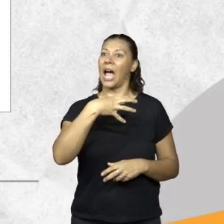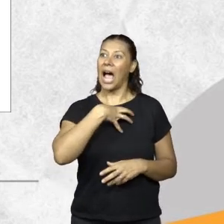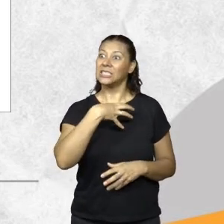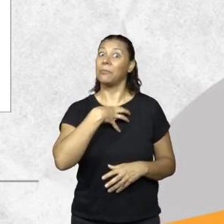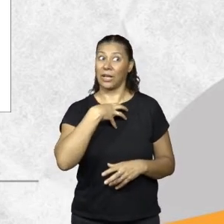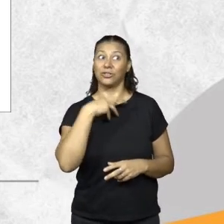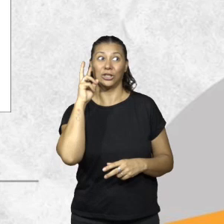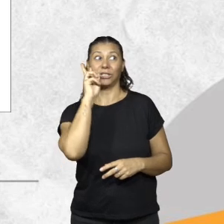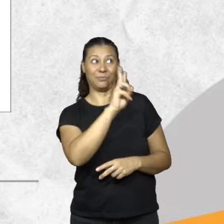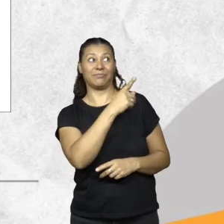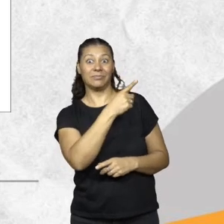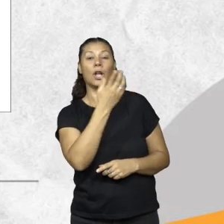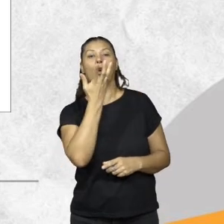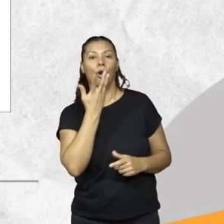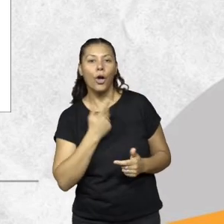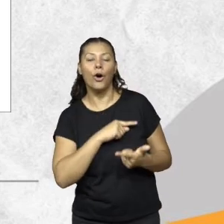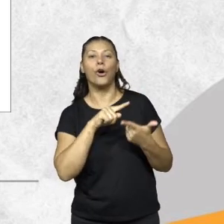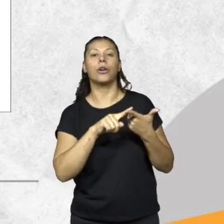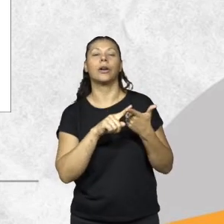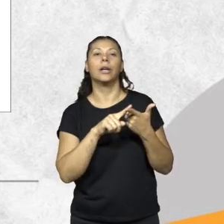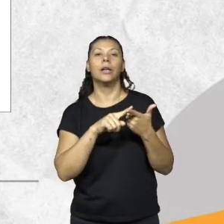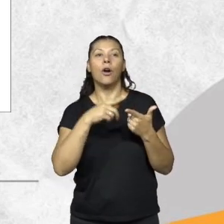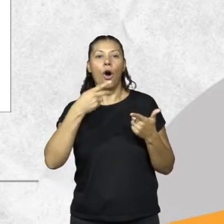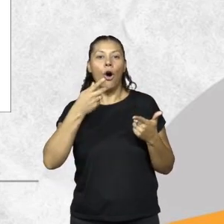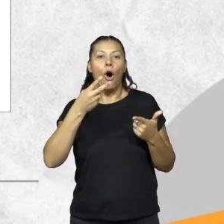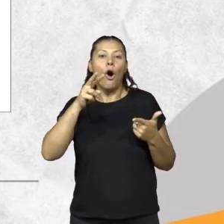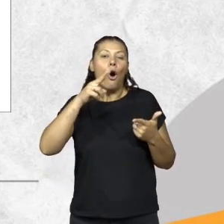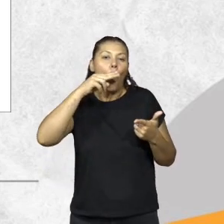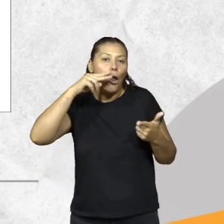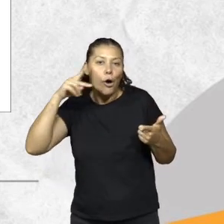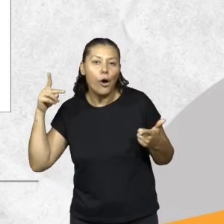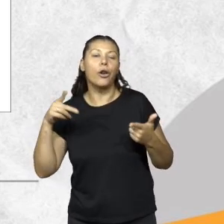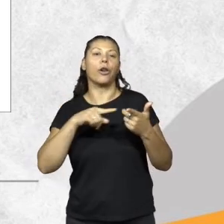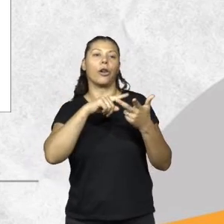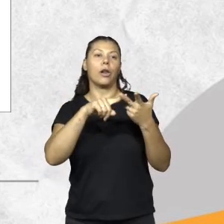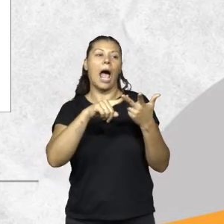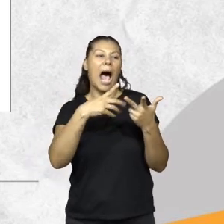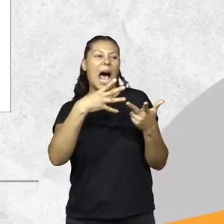el color del agua, la intensidad de la coloración, el olor del agua, aspecto del agua.